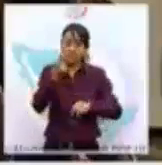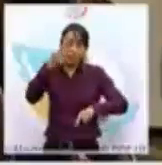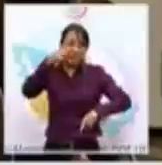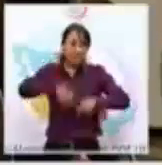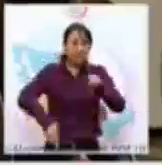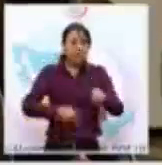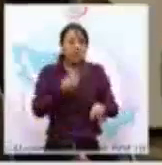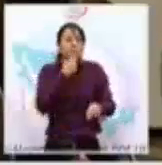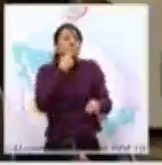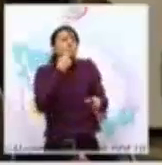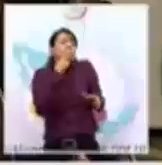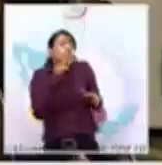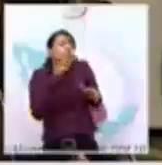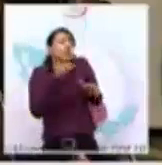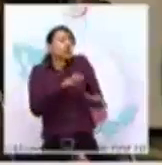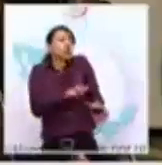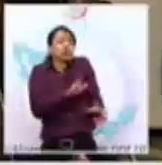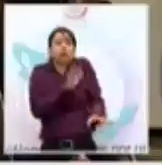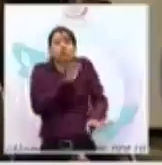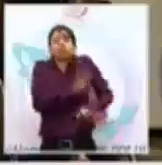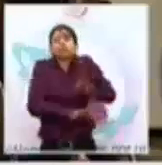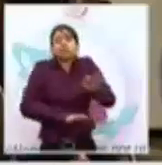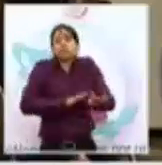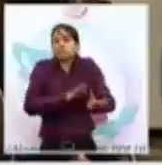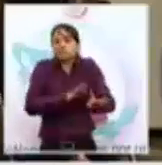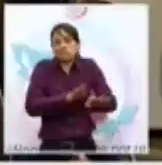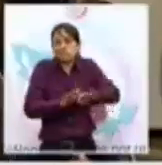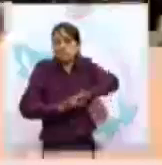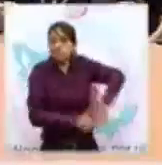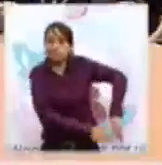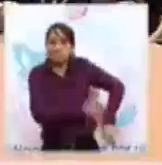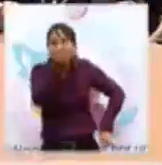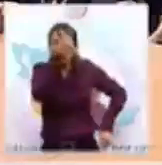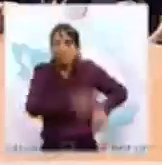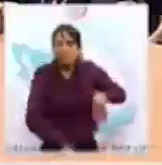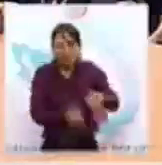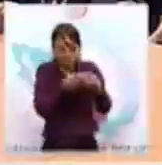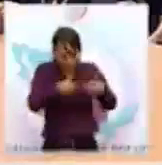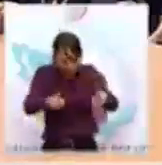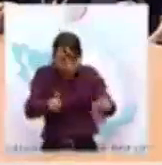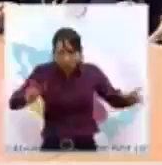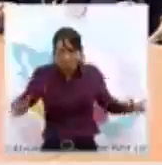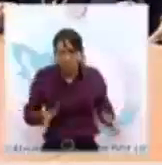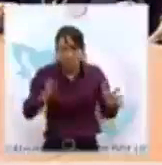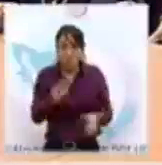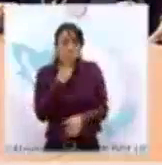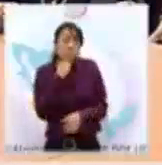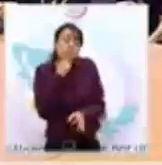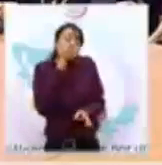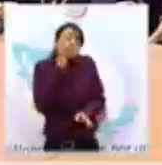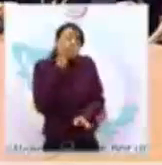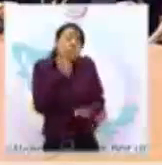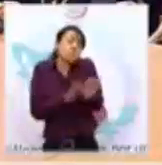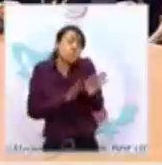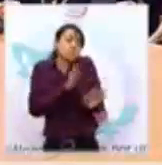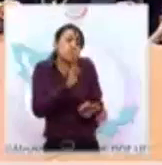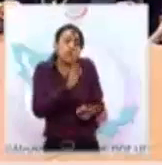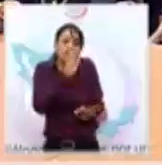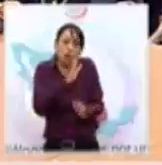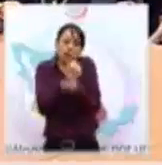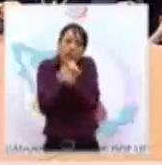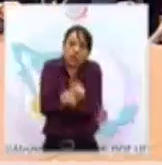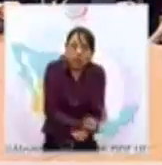un asistencialismo a un esquema de desarrollo, porque el paternalismo es peor que la esclavitud. Cuando la esclavitud el esclavo se